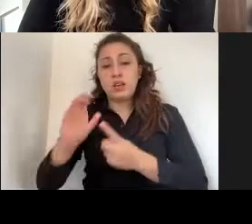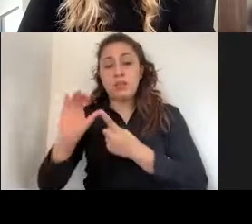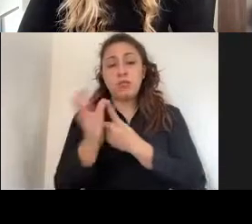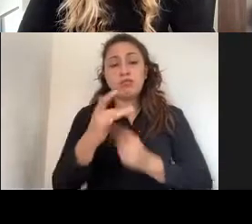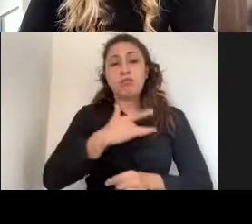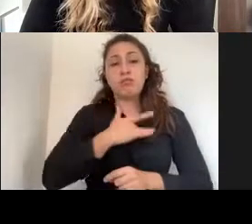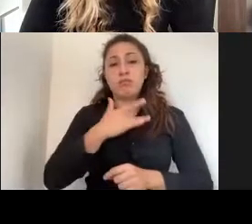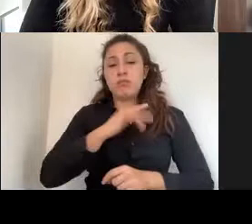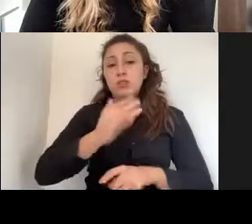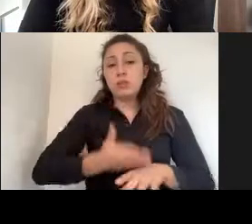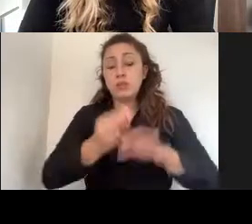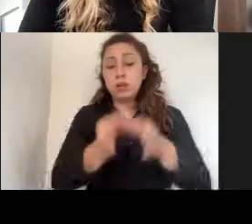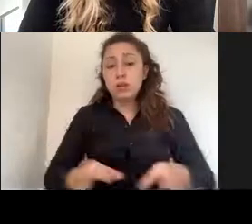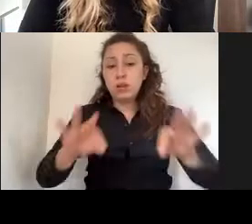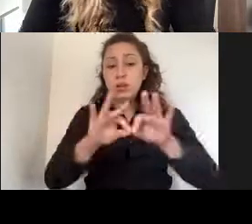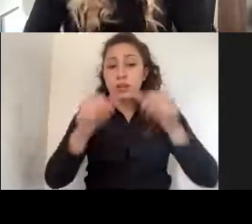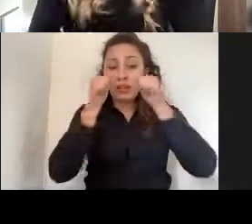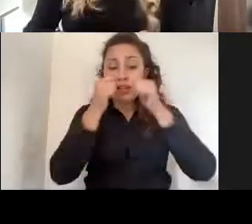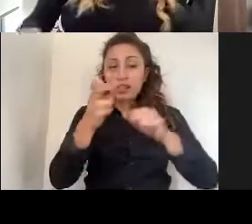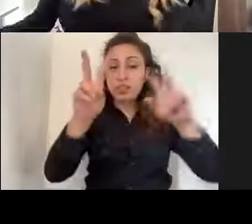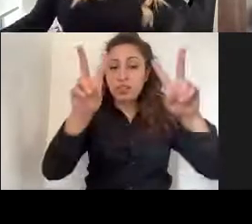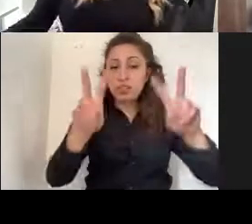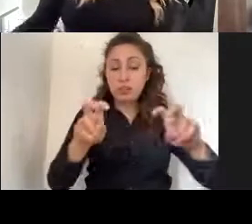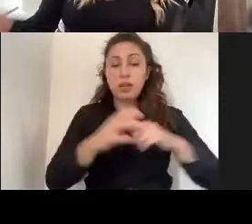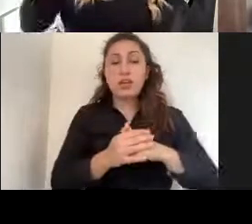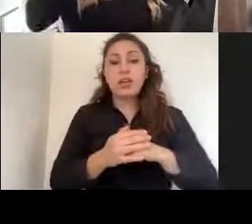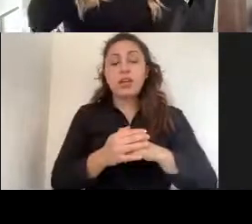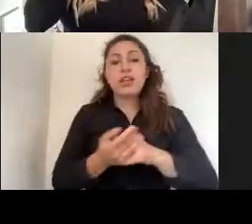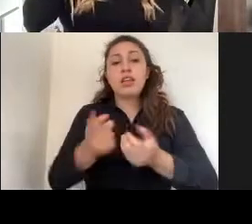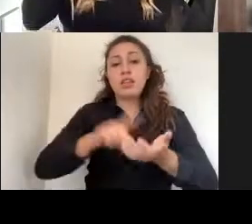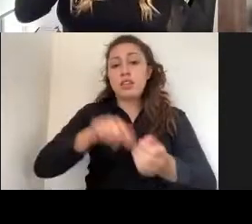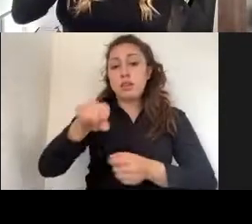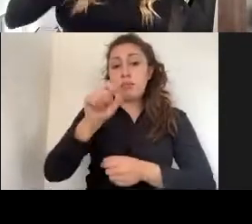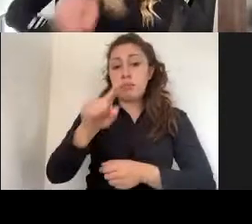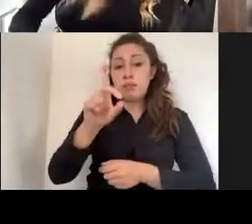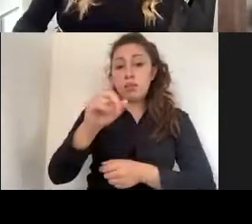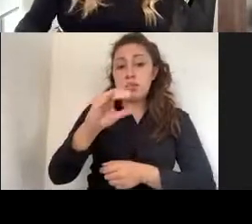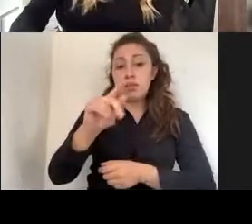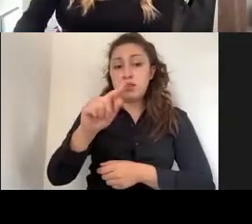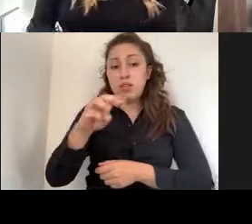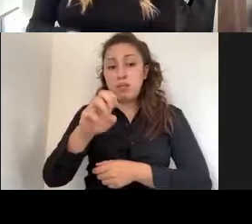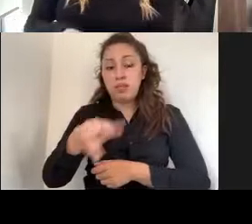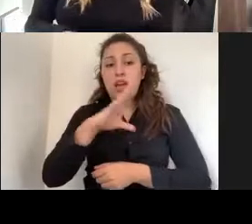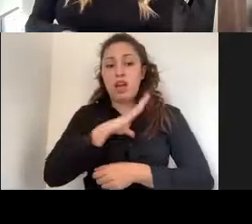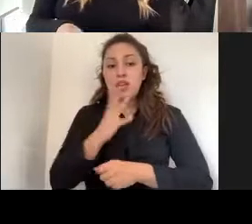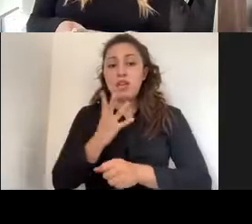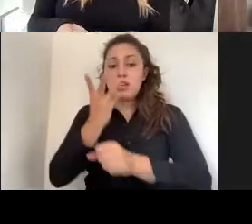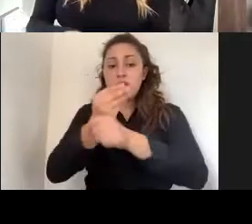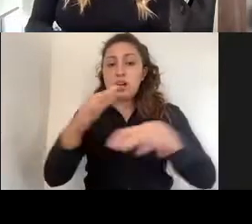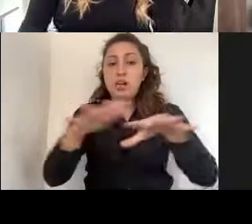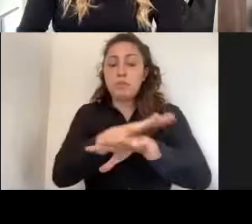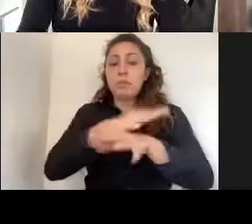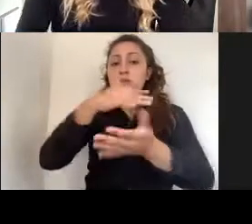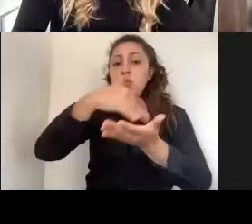importante atender estos temas y en el dictamen se hicieron algunas modificaciones